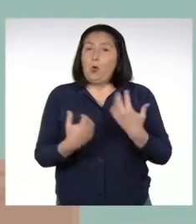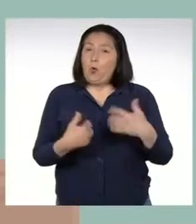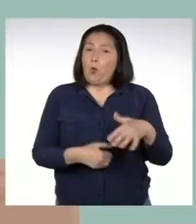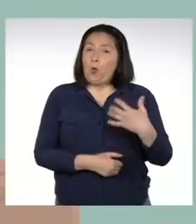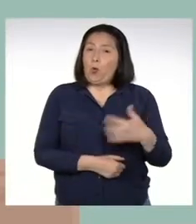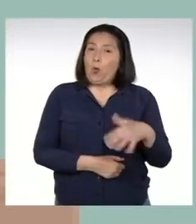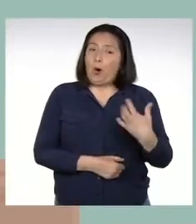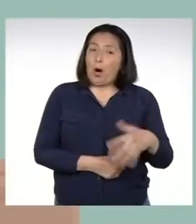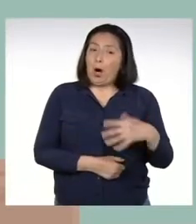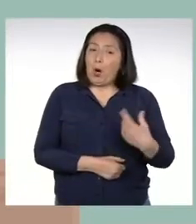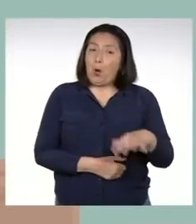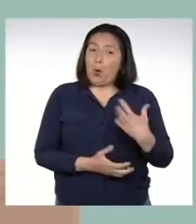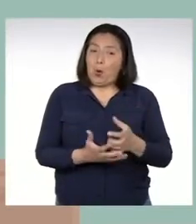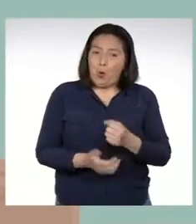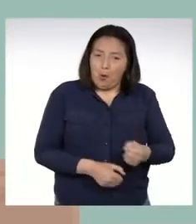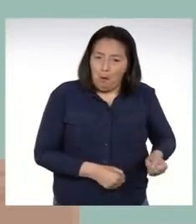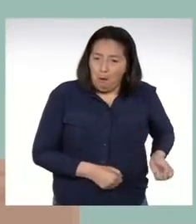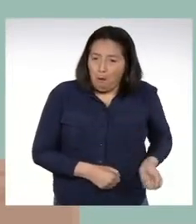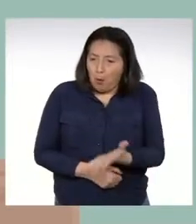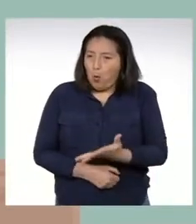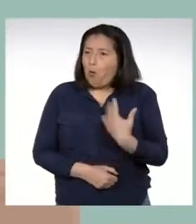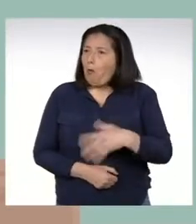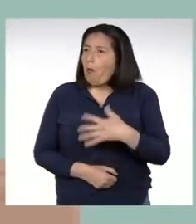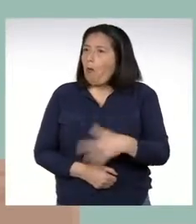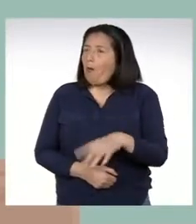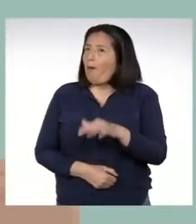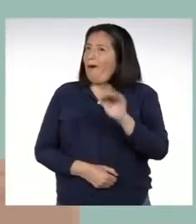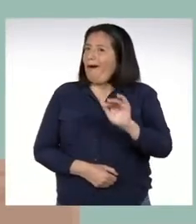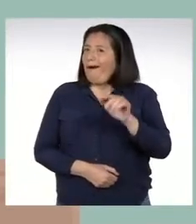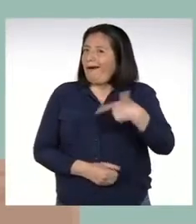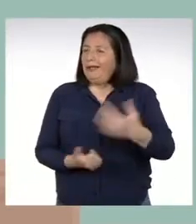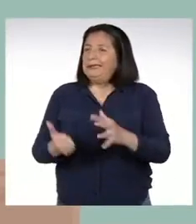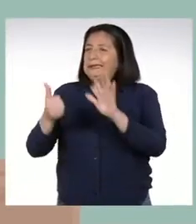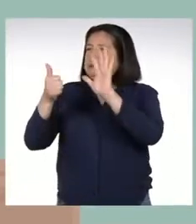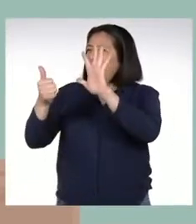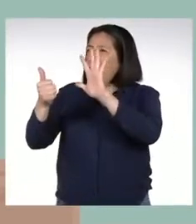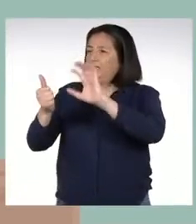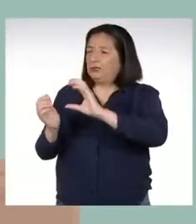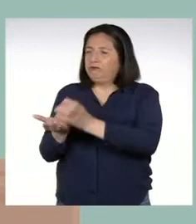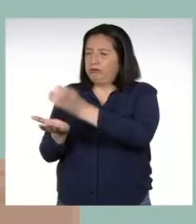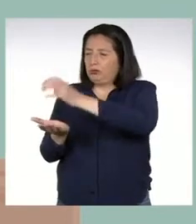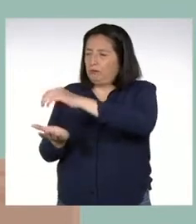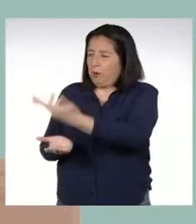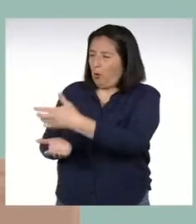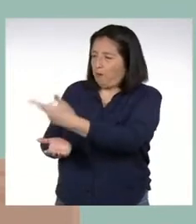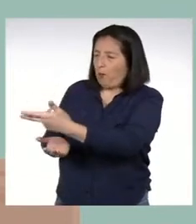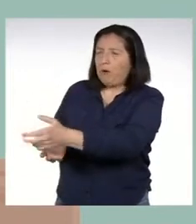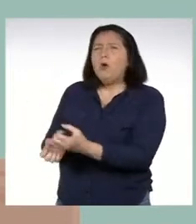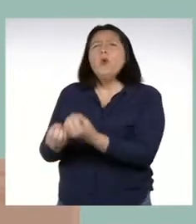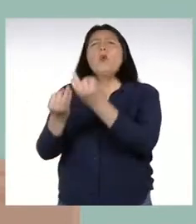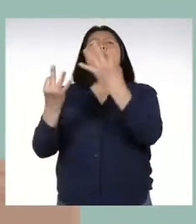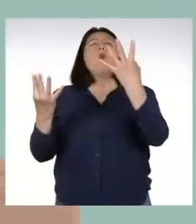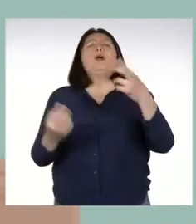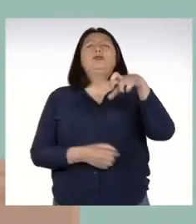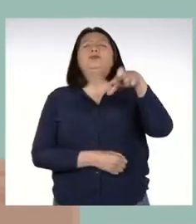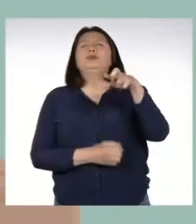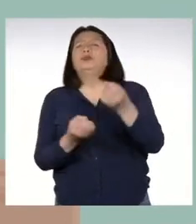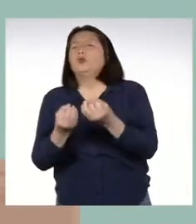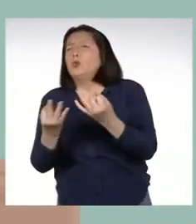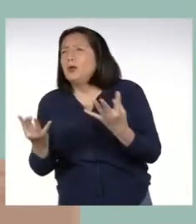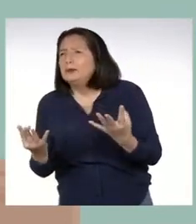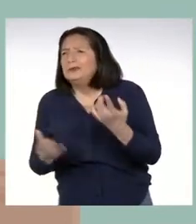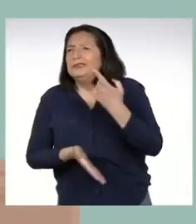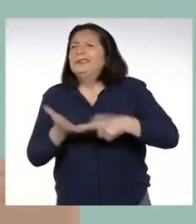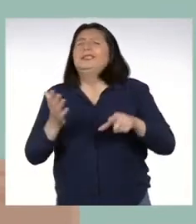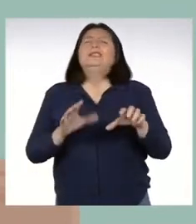¡Wow! ¡Qué gran lanzamiento ha hecho Diego! Él ha tumbado 6 botellas. ¿Cuántos puntos ha hecho? ¿Qué